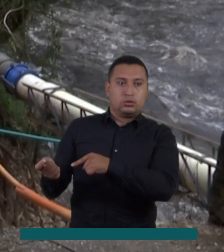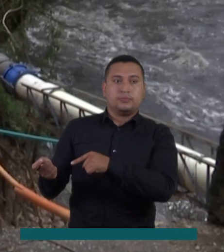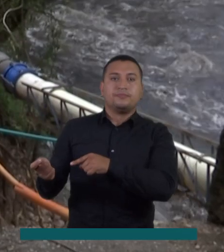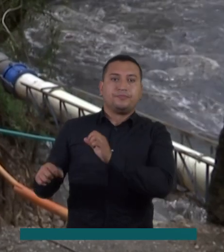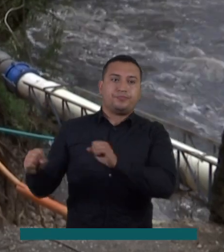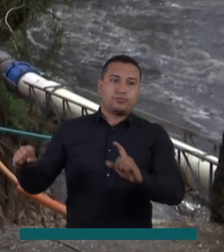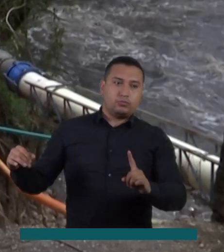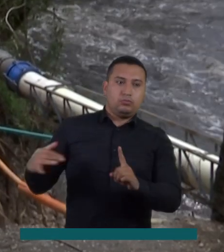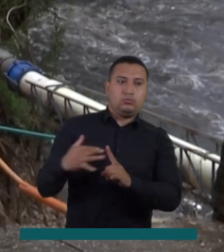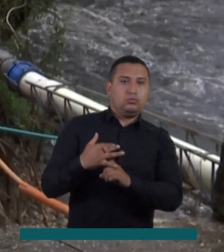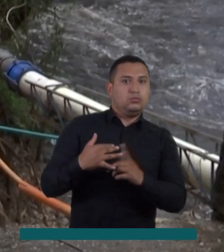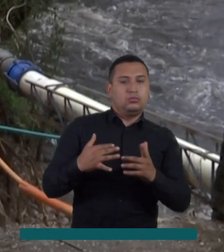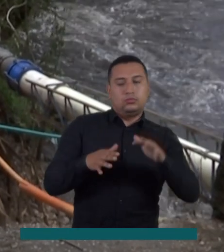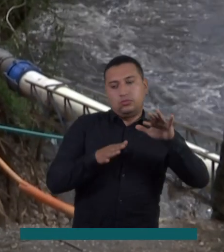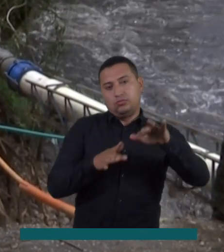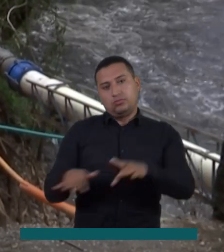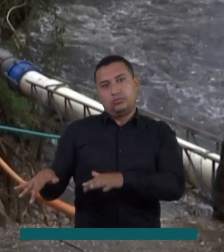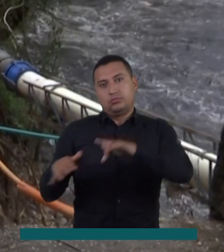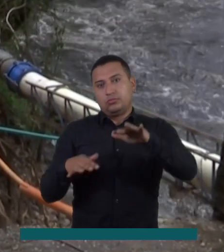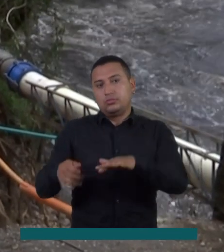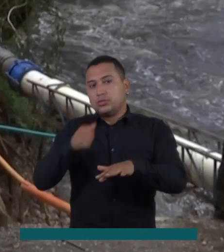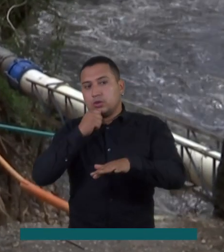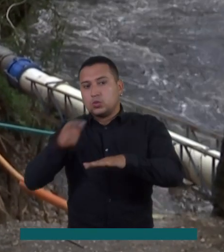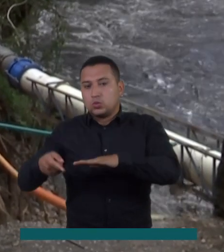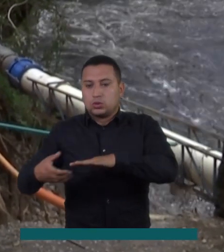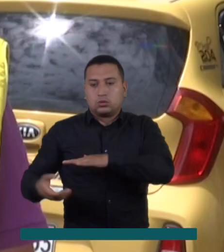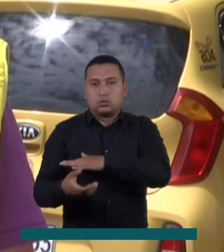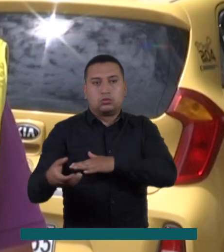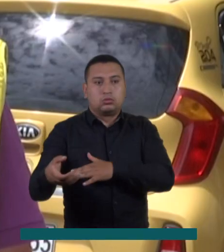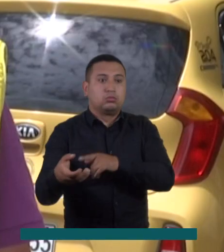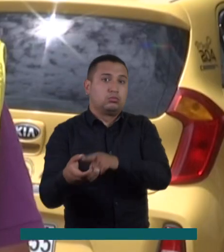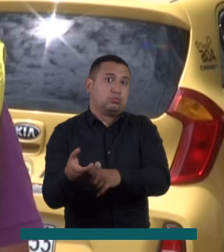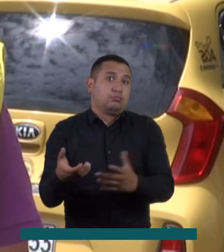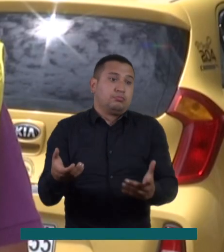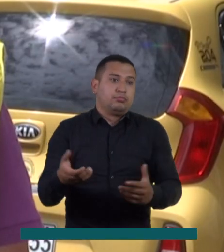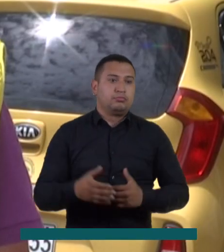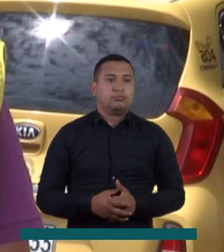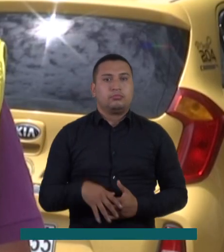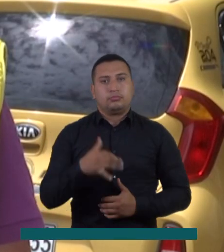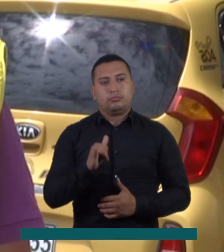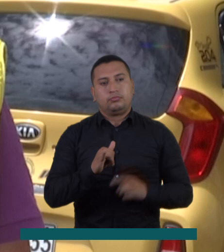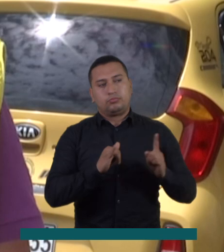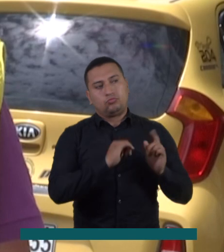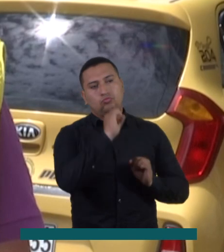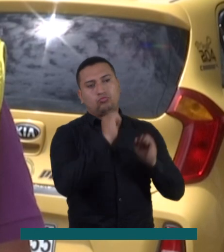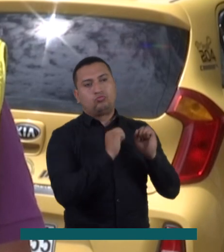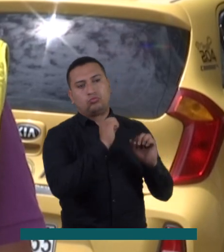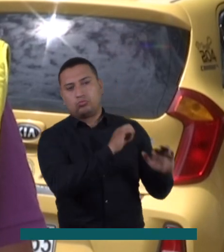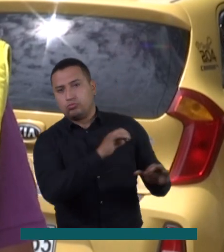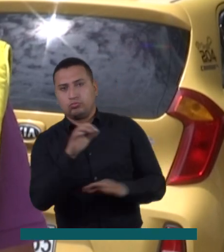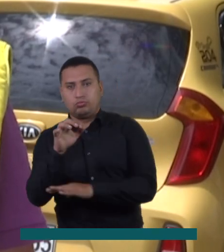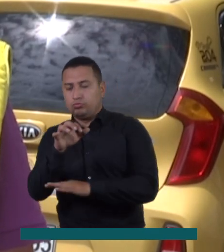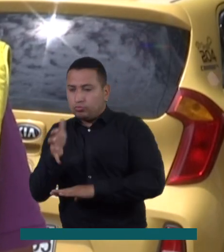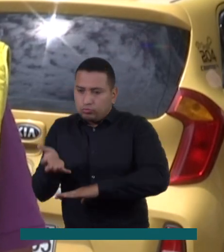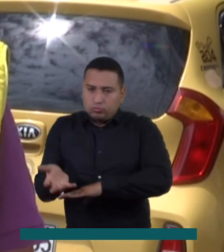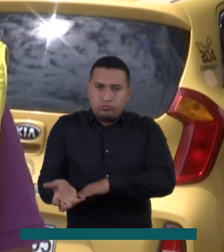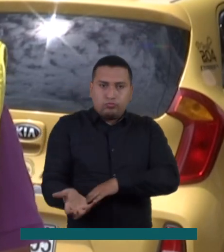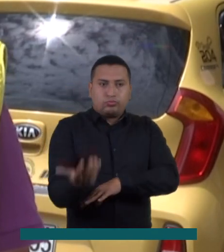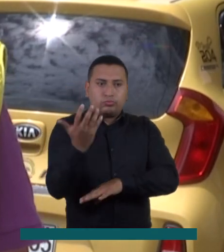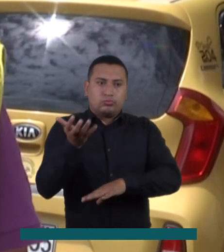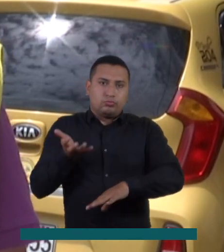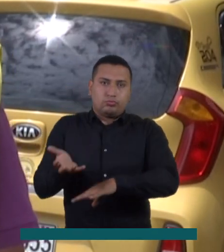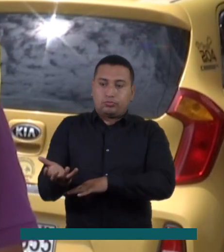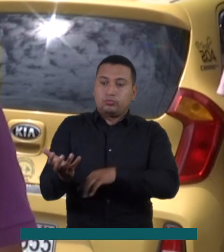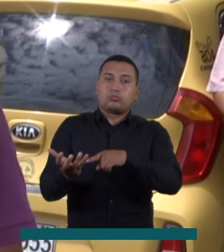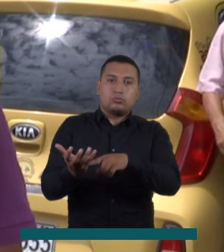redes del gas y el acueducto que pasan por este puente. Trajeron una máquina de pala larga, la cual ya